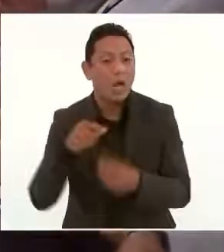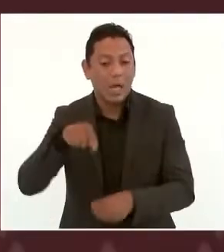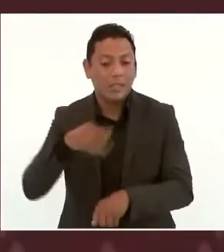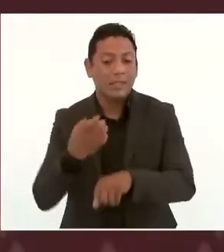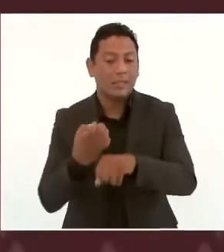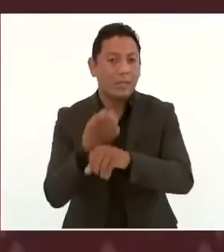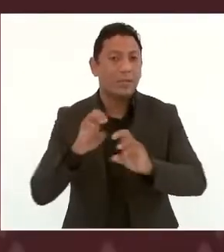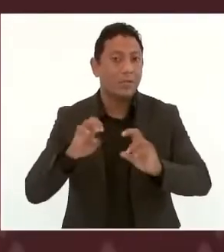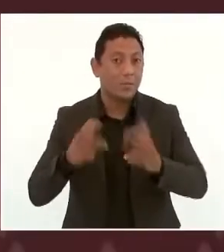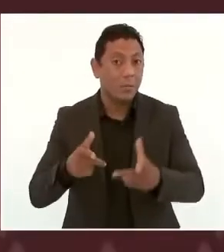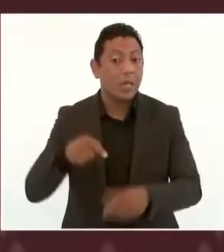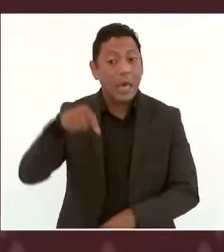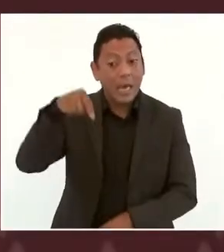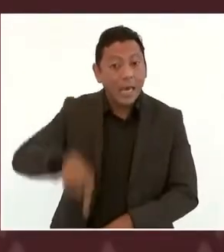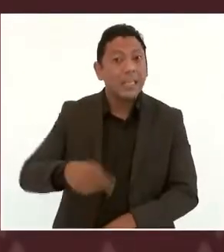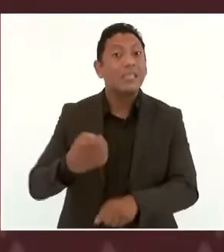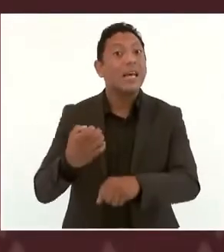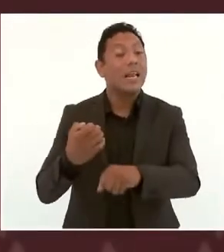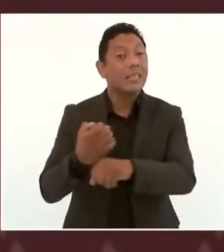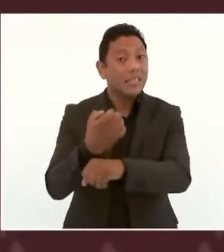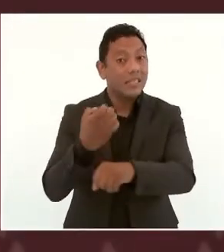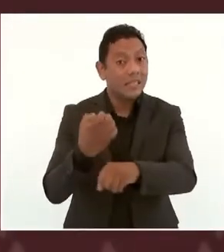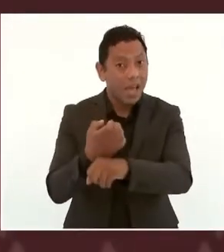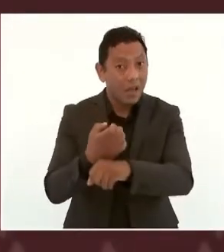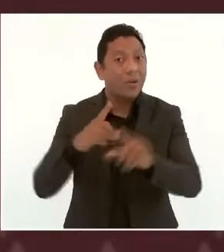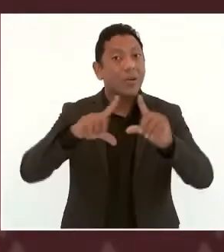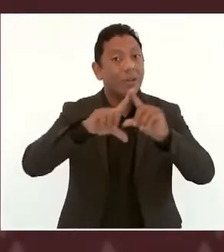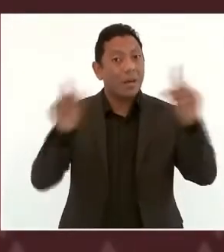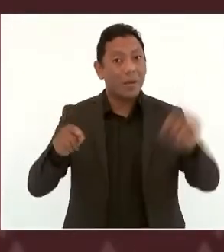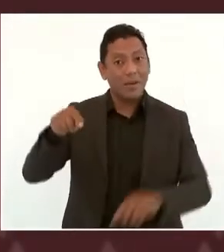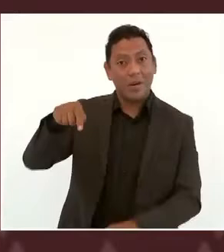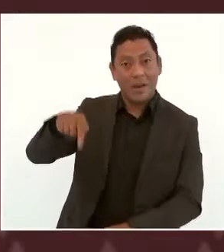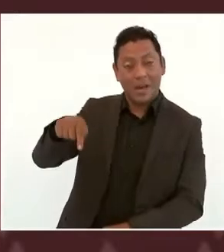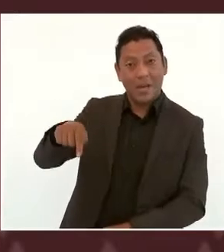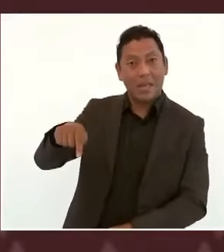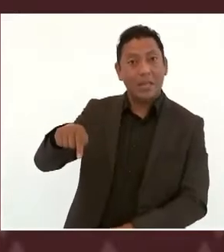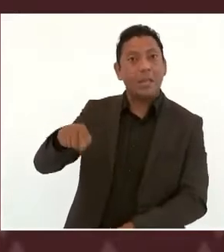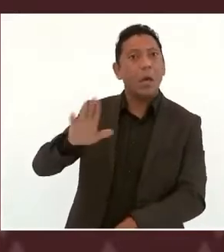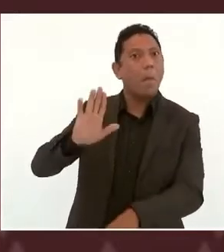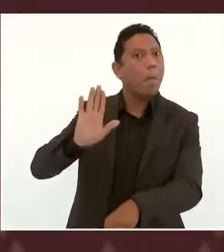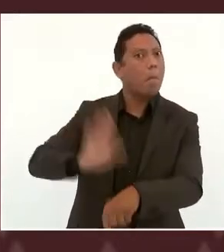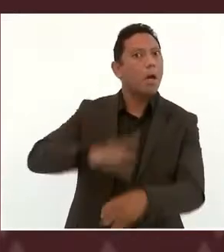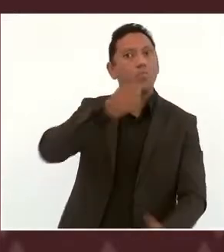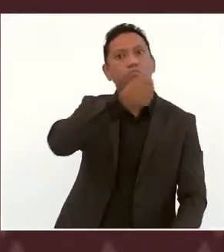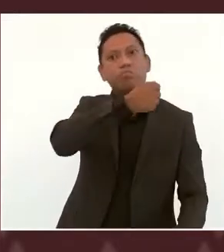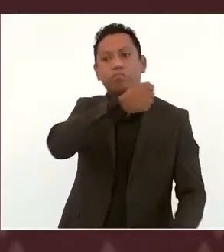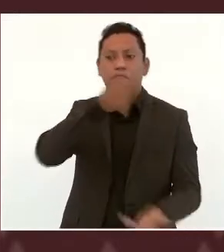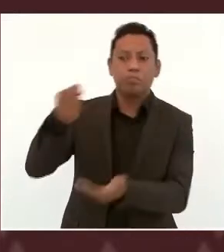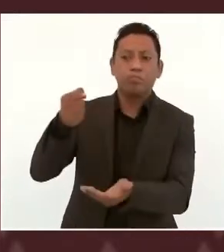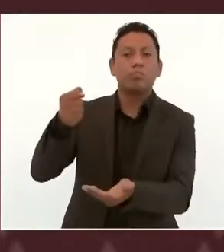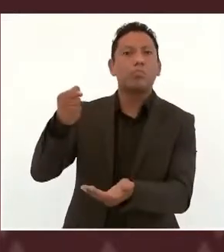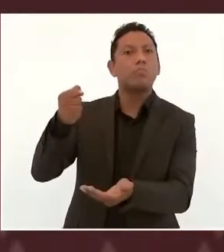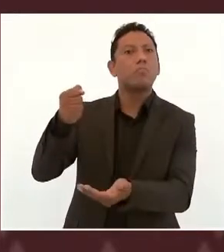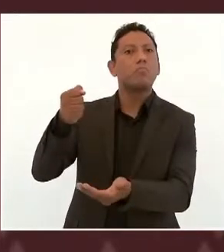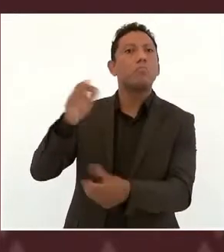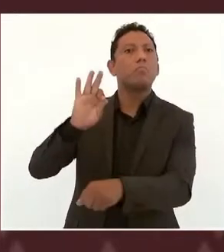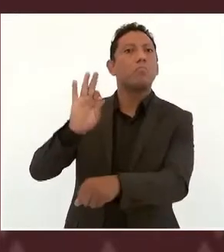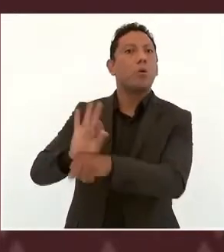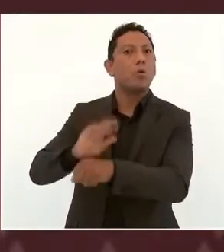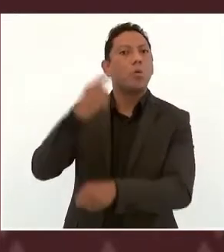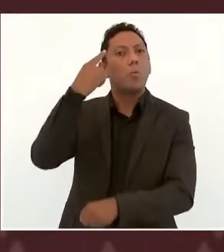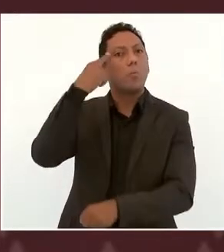Chiapas, ese es el estado de la República con más presupuesto para el